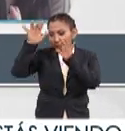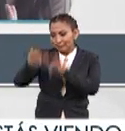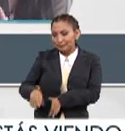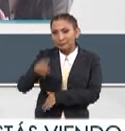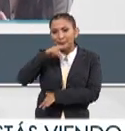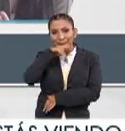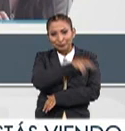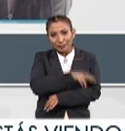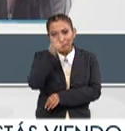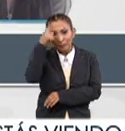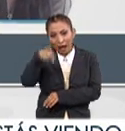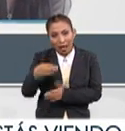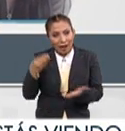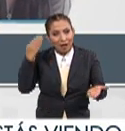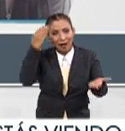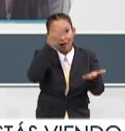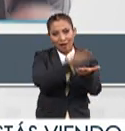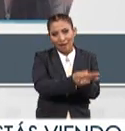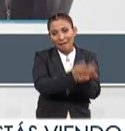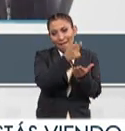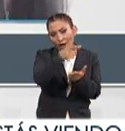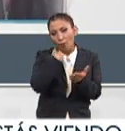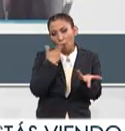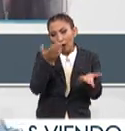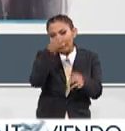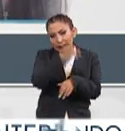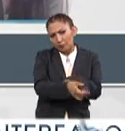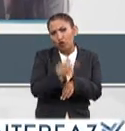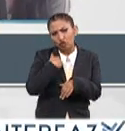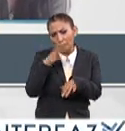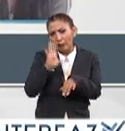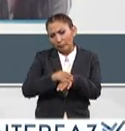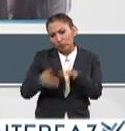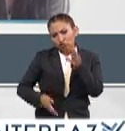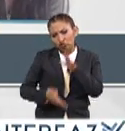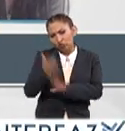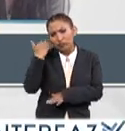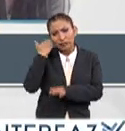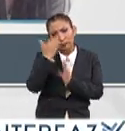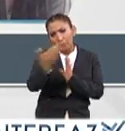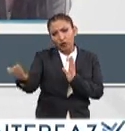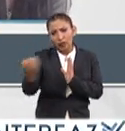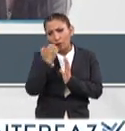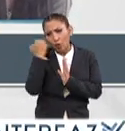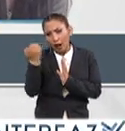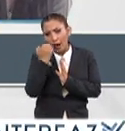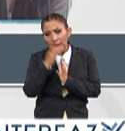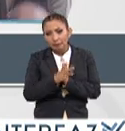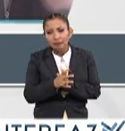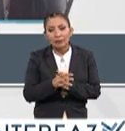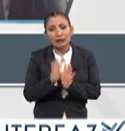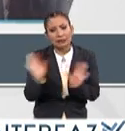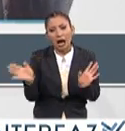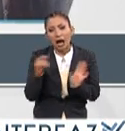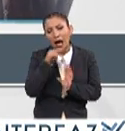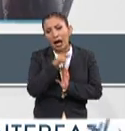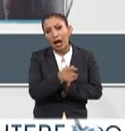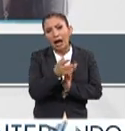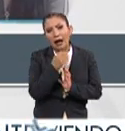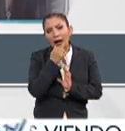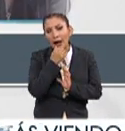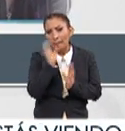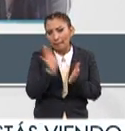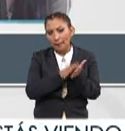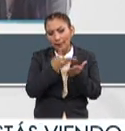pronto posible para que tenía que como que aceptar que permitían irme en periodo de escuela. Y ya fui a meter